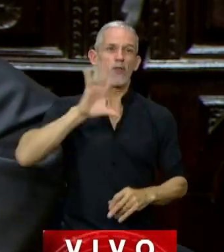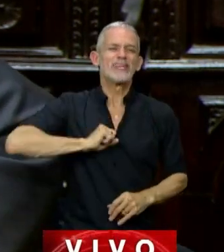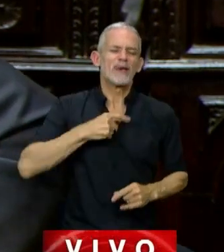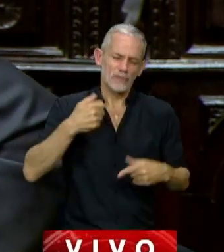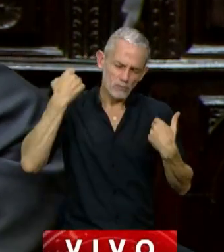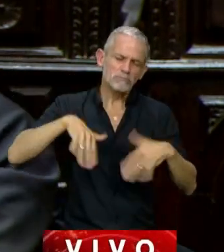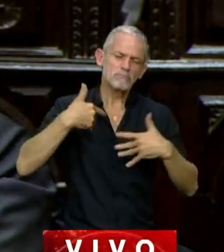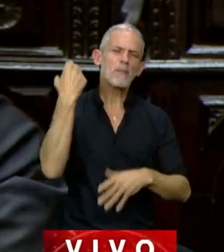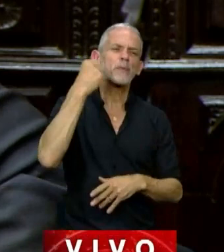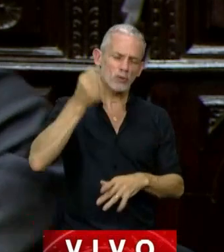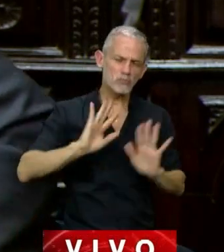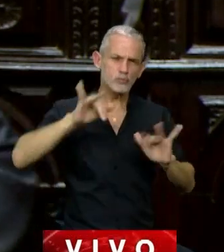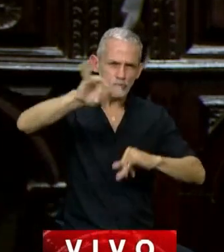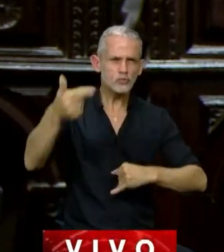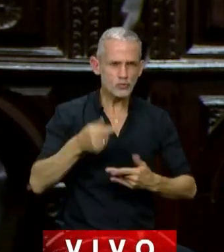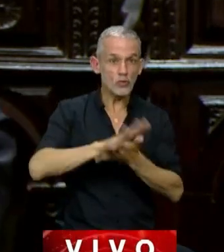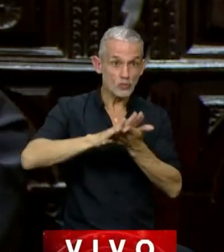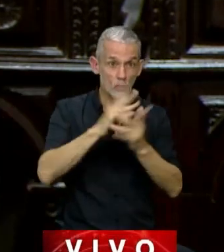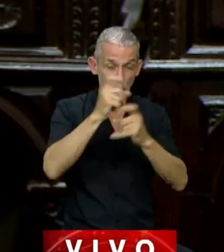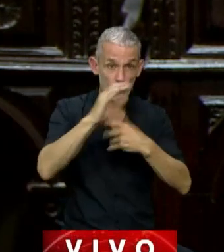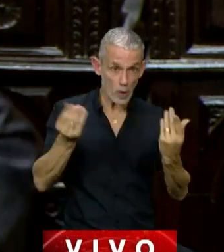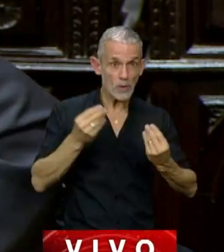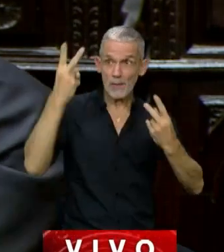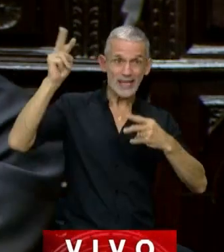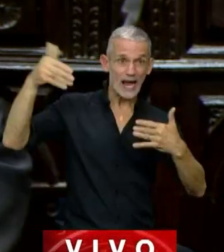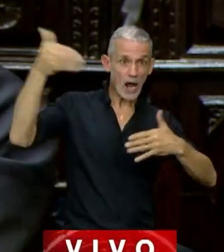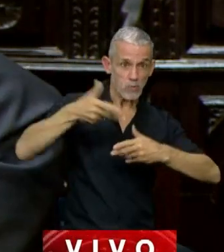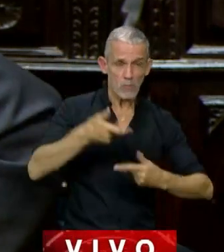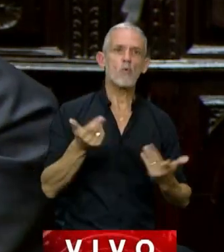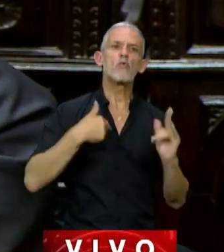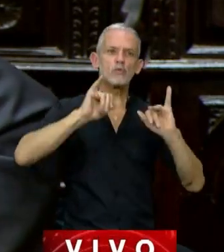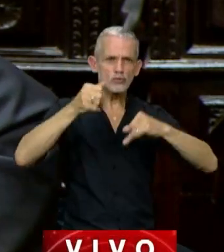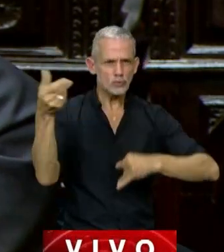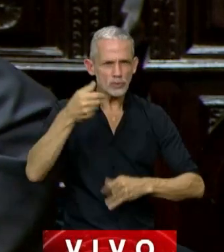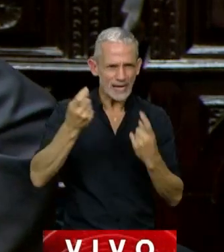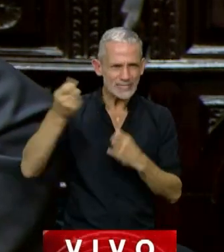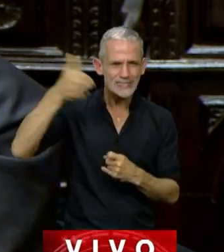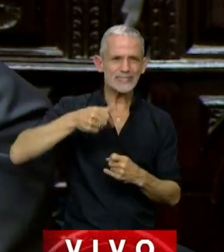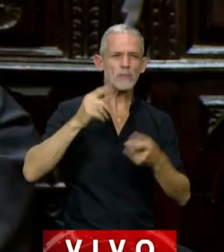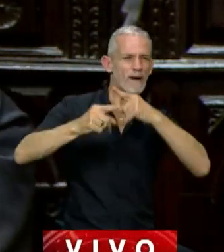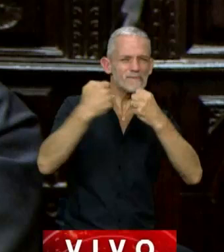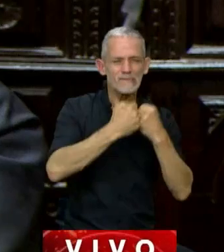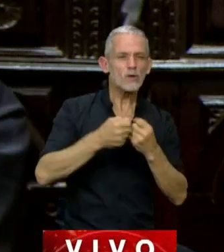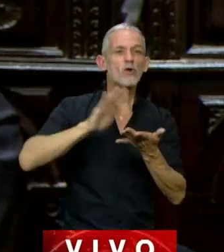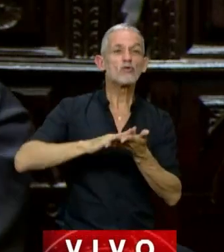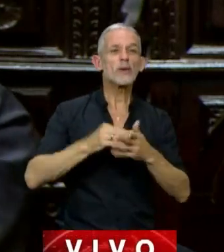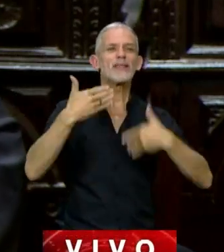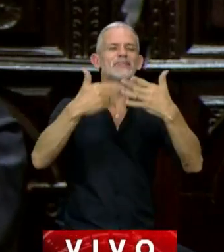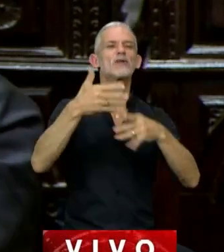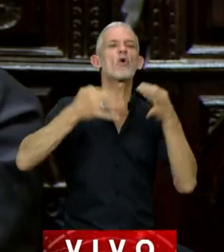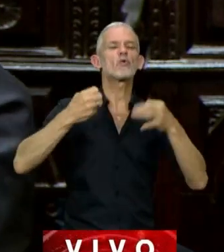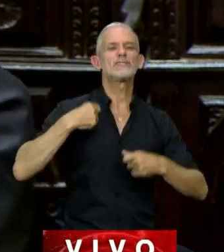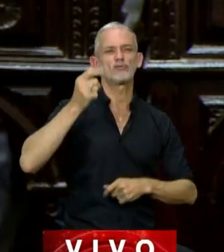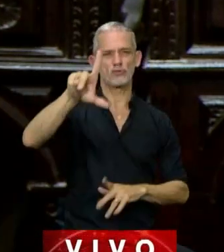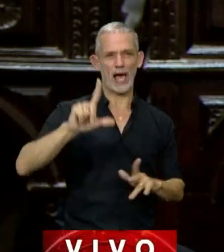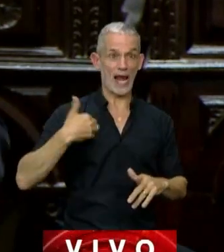son graves. Por supuesto que tenemos que resolver esta restricción externa. Necesitamos un pacto por el desarrollo y la justicia social.